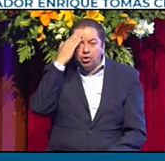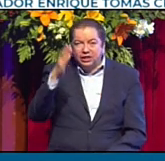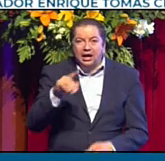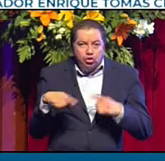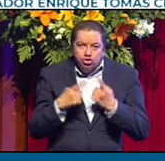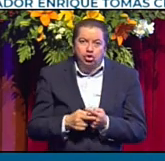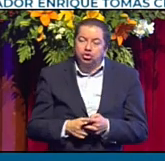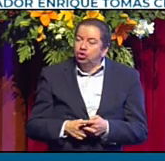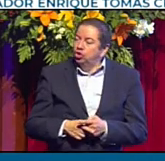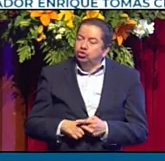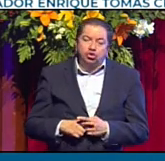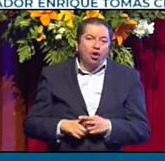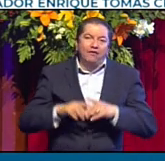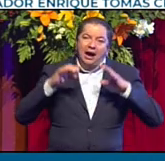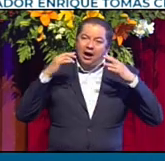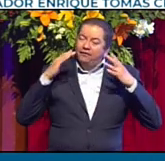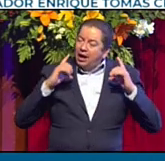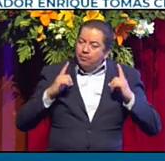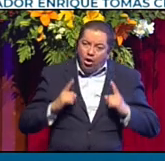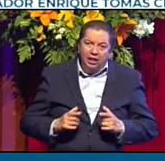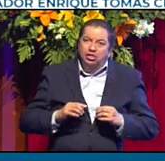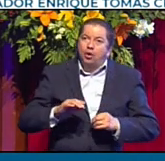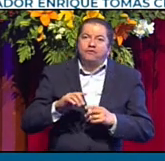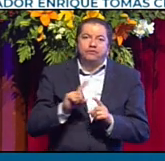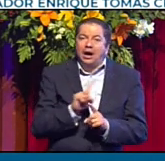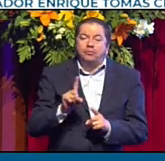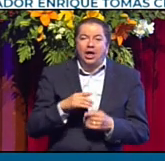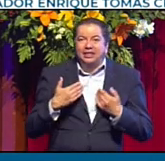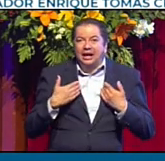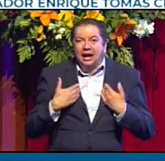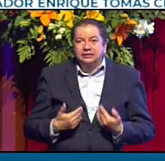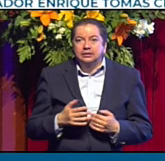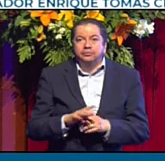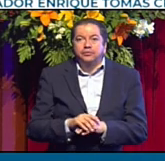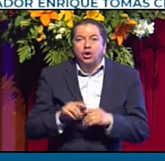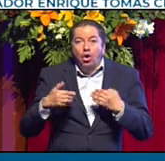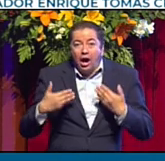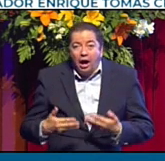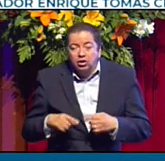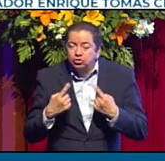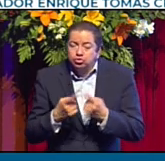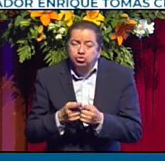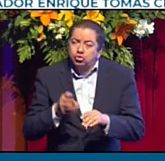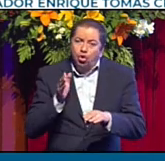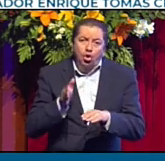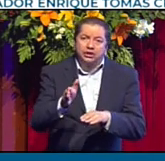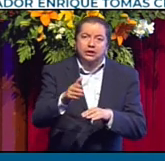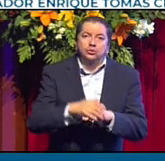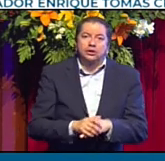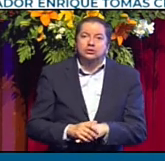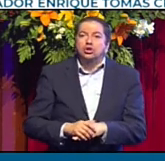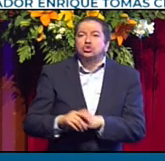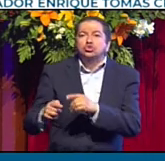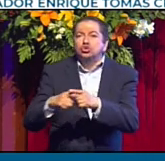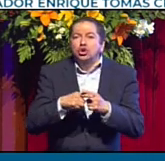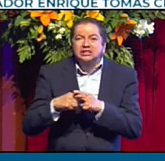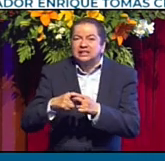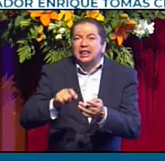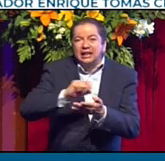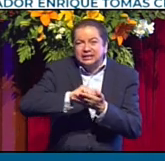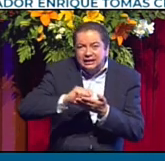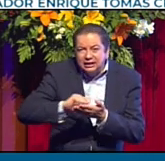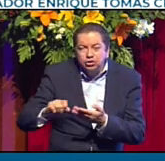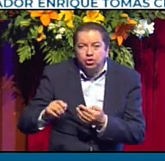gestión, no bajaremos los brazos. ¿Quiénes se han sumado? Bueno, múltiples, la Sociedad de Escritores de Chile, PEN